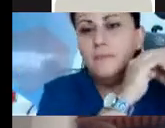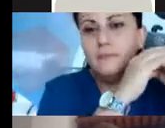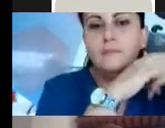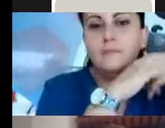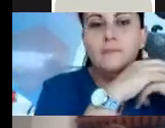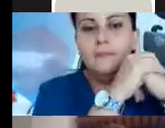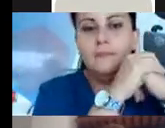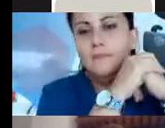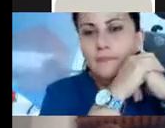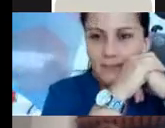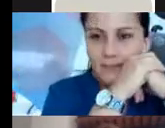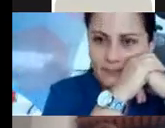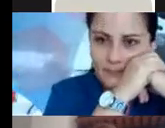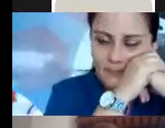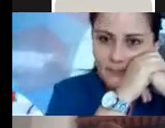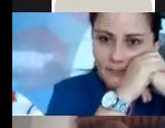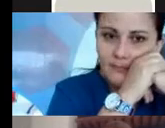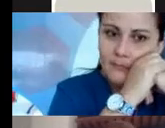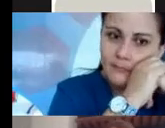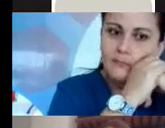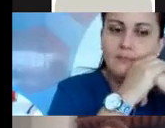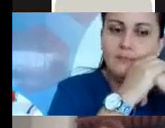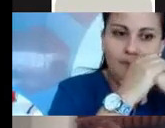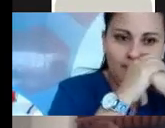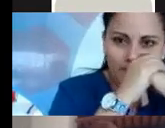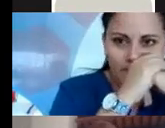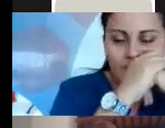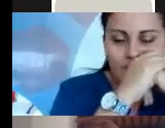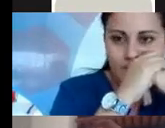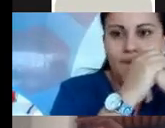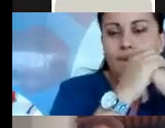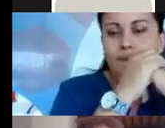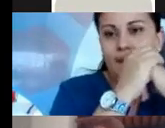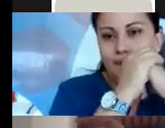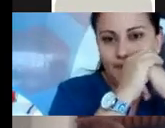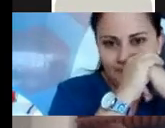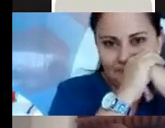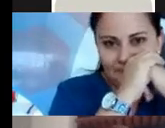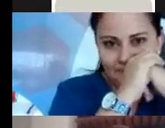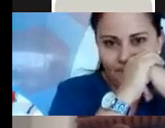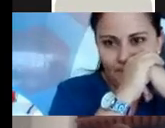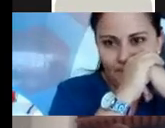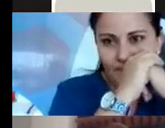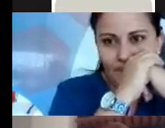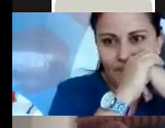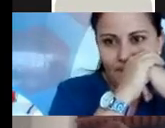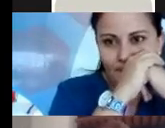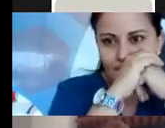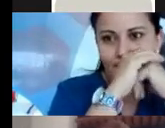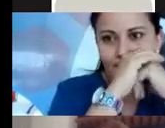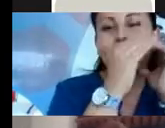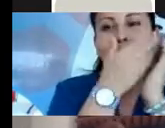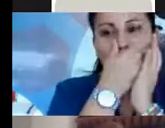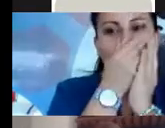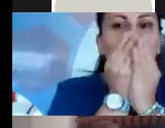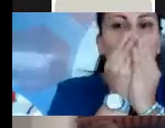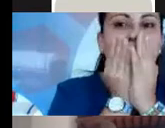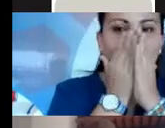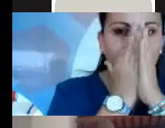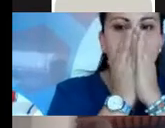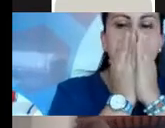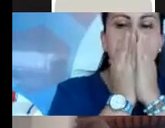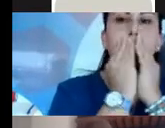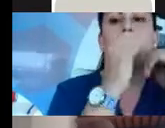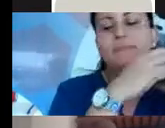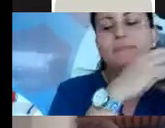caso los acoples de fijación del asiento al marco de la silla además de haber varios estilos, de que